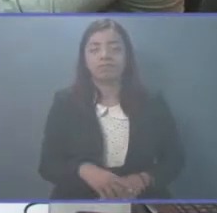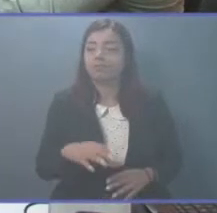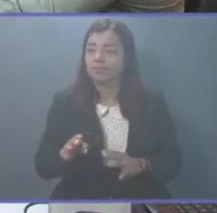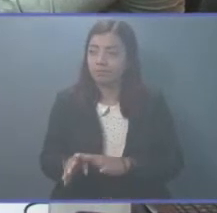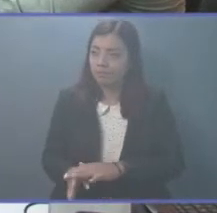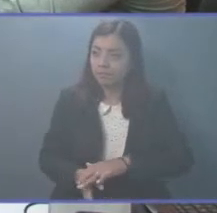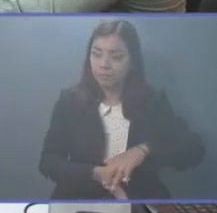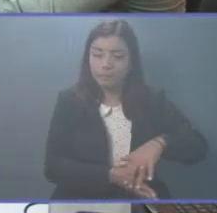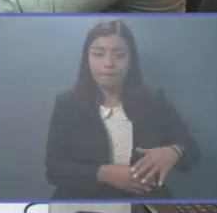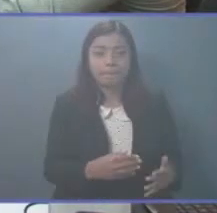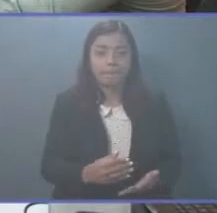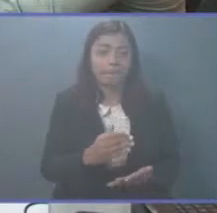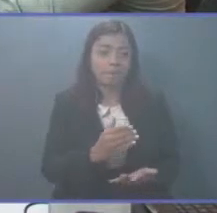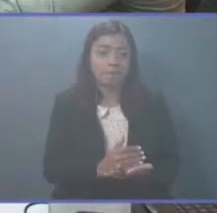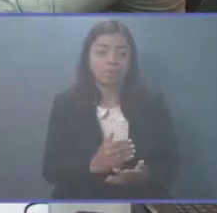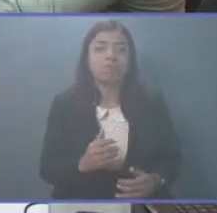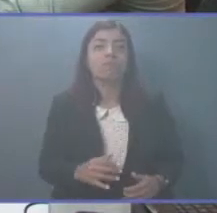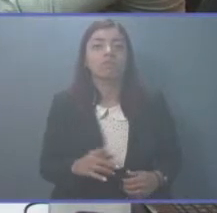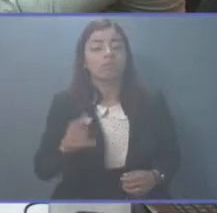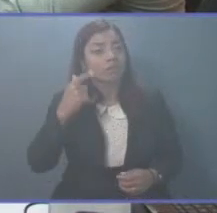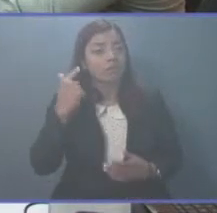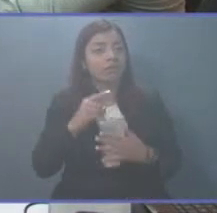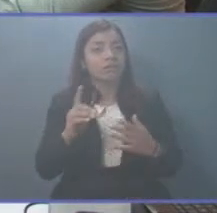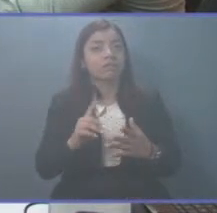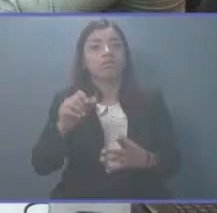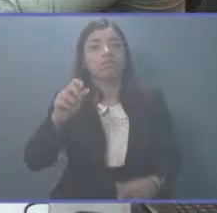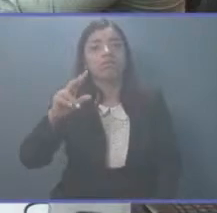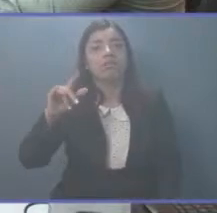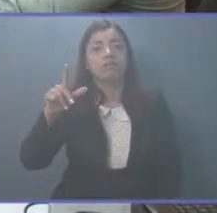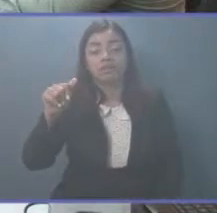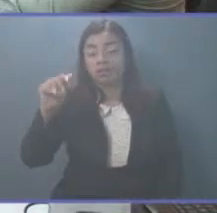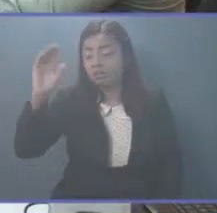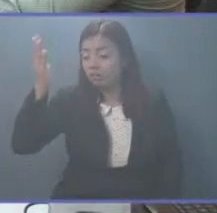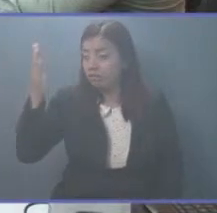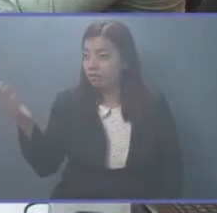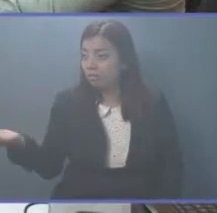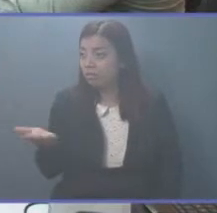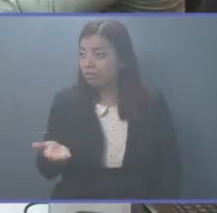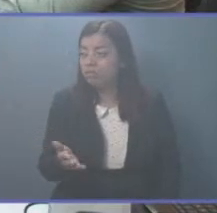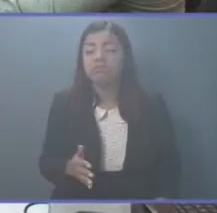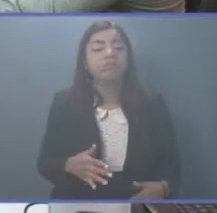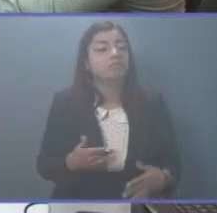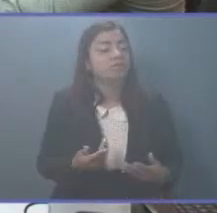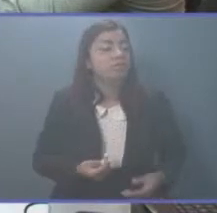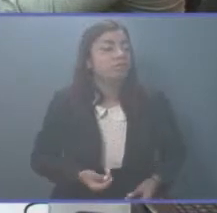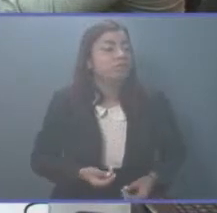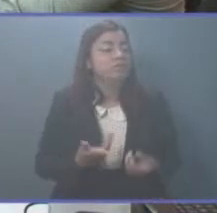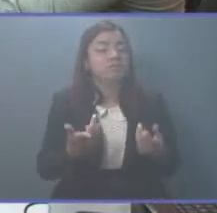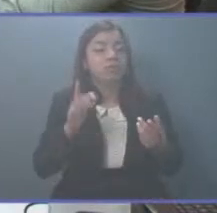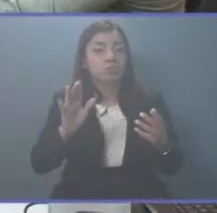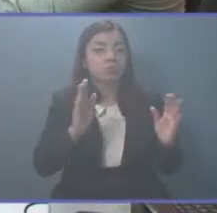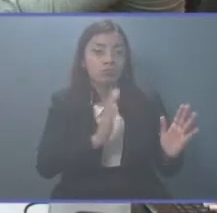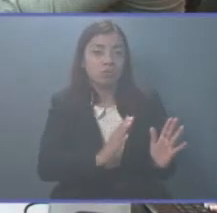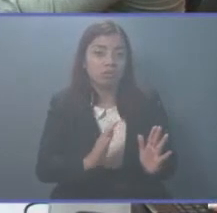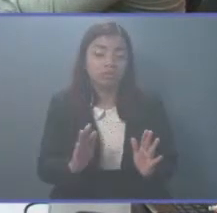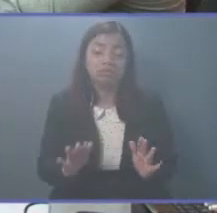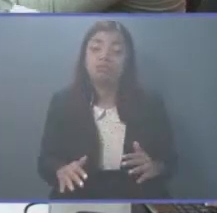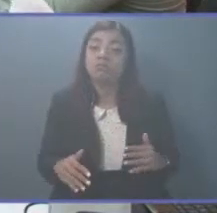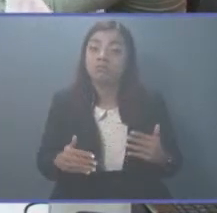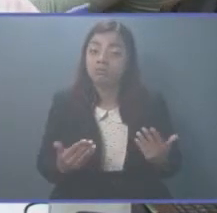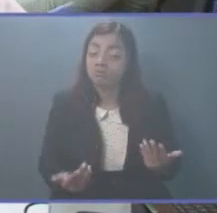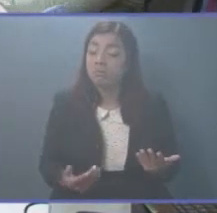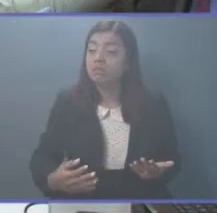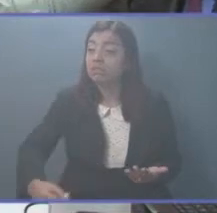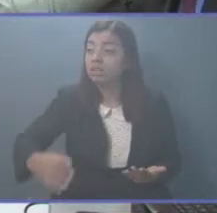Siguiente actividad. ¿Sí? Diputado Rivera. Cuando habla de su orden, habla de que deberán